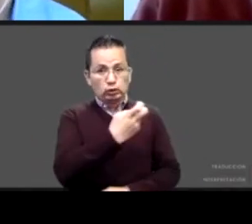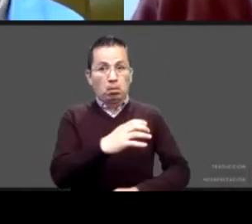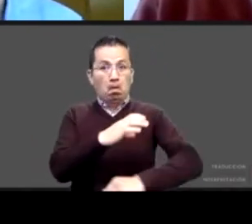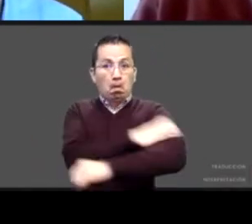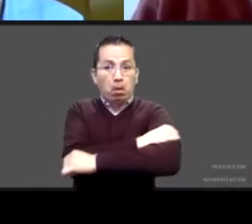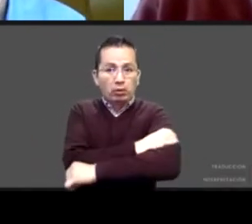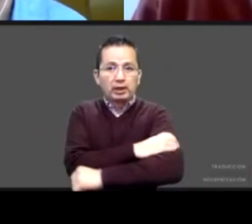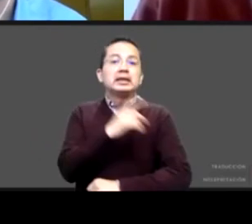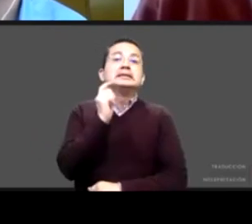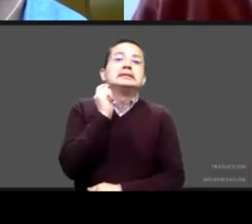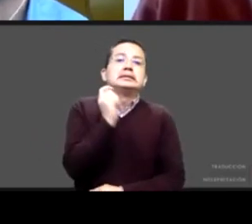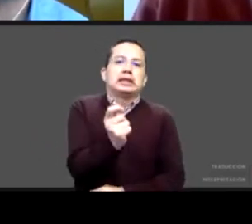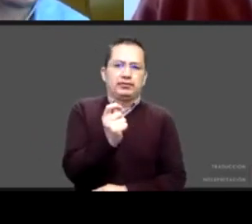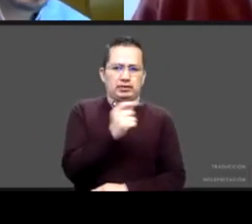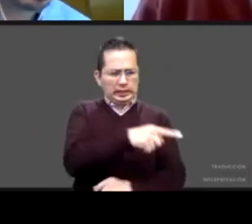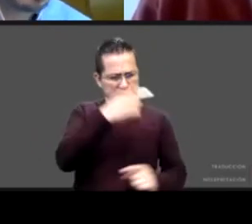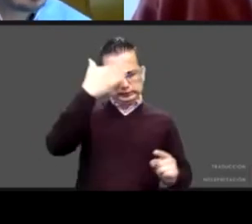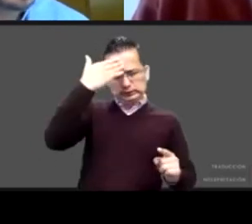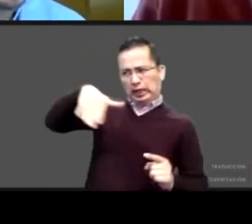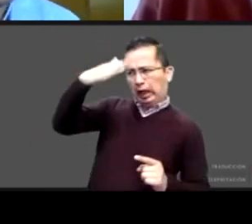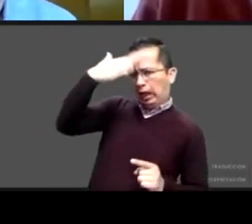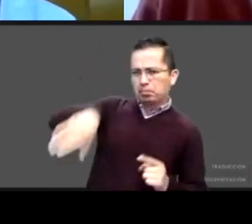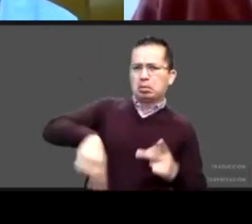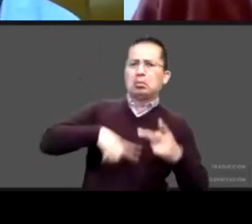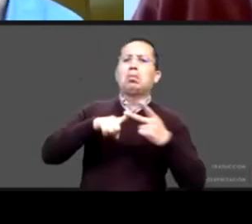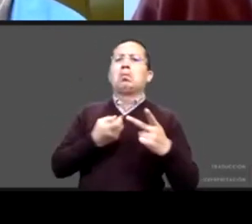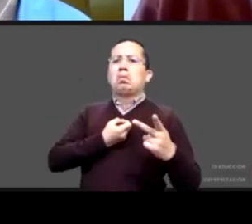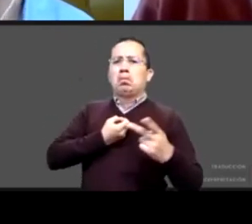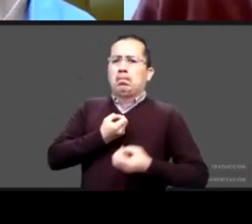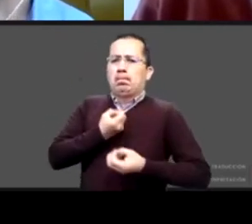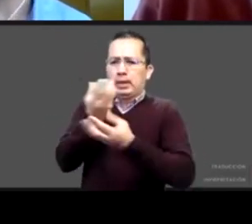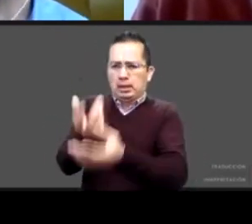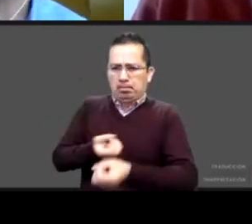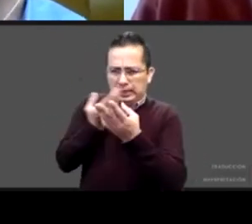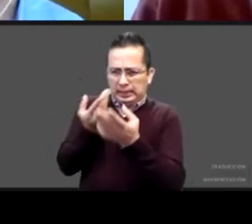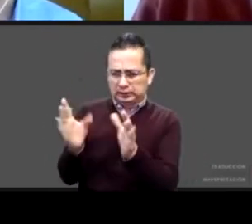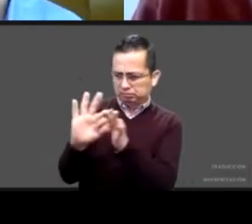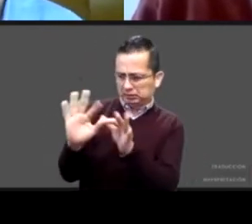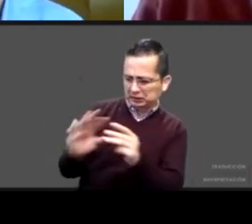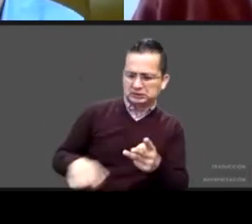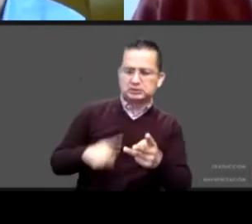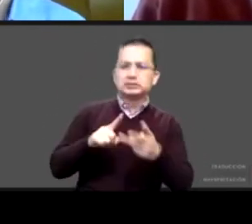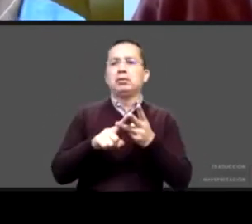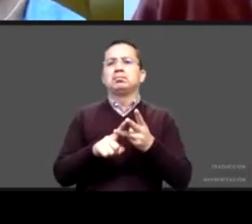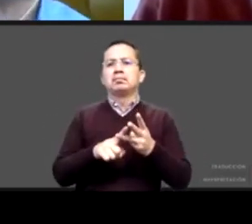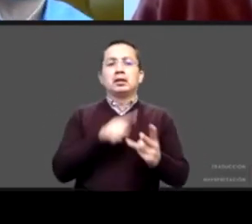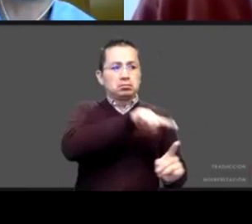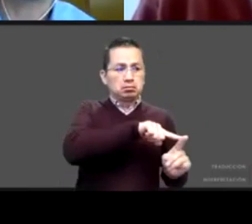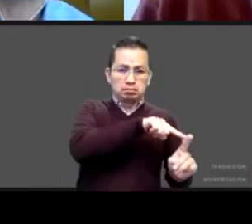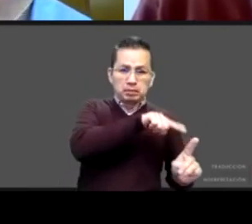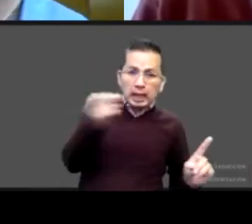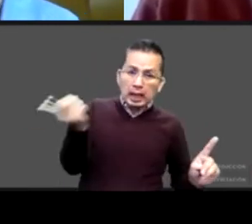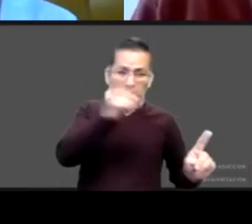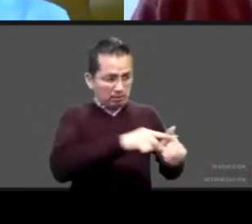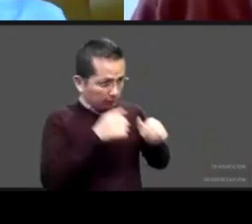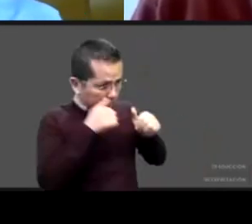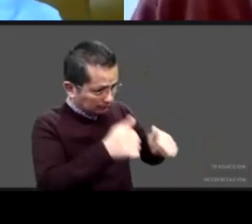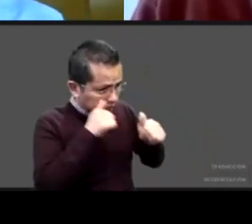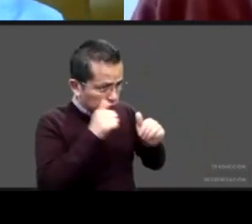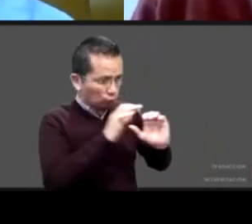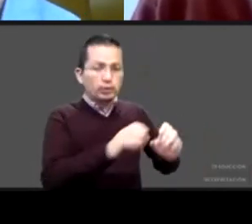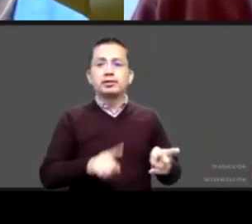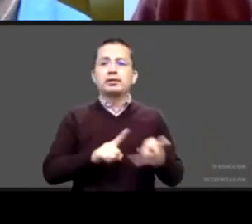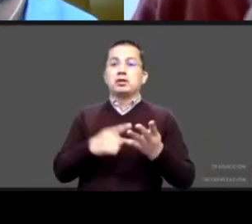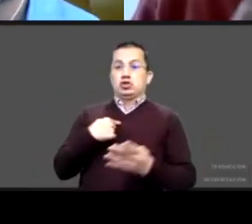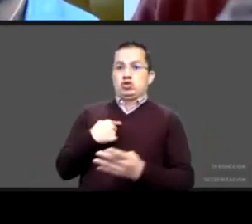que se expresa, aquel que es escuchado, el que se cuida también, el que se involucra con otros, el que influye